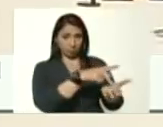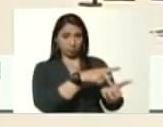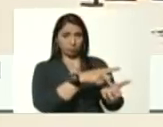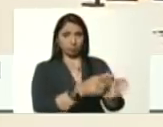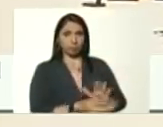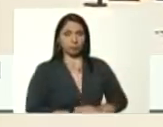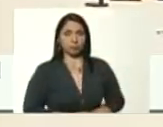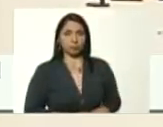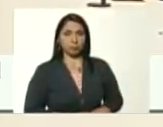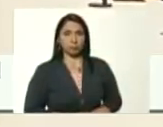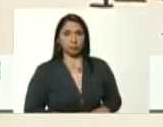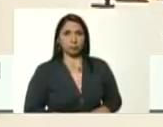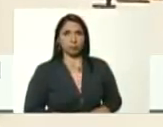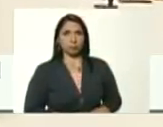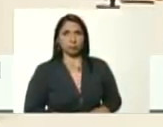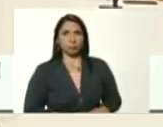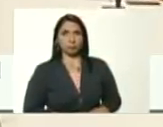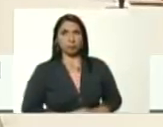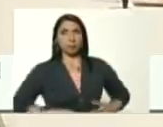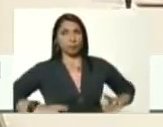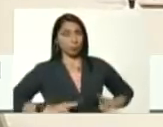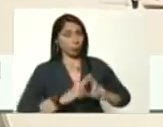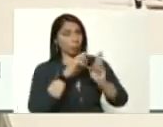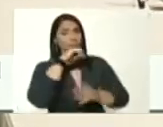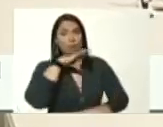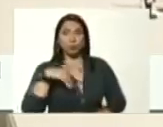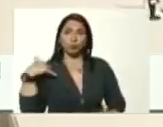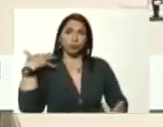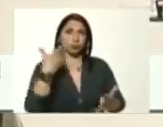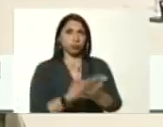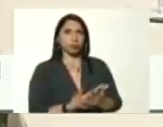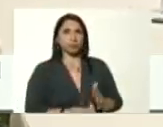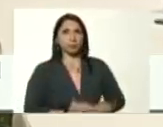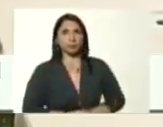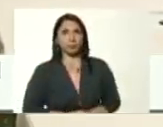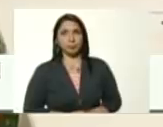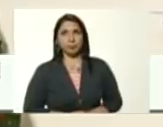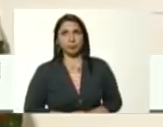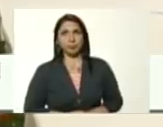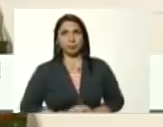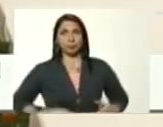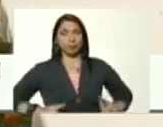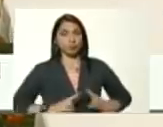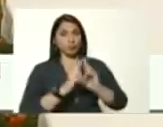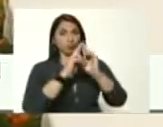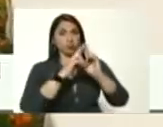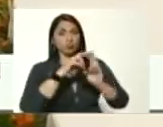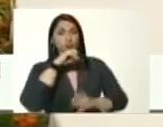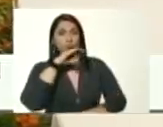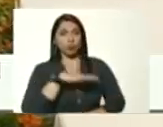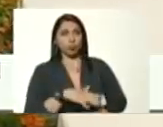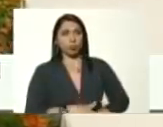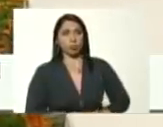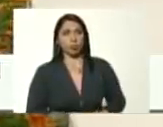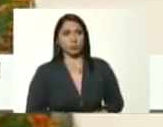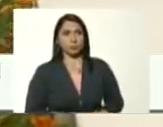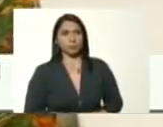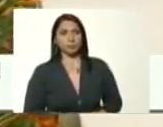esto es un encuentro histórico encuentro histórico porque